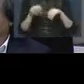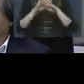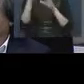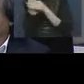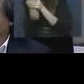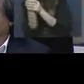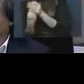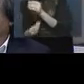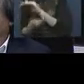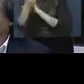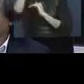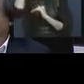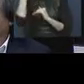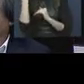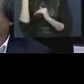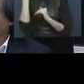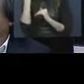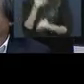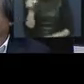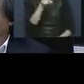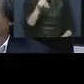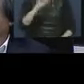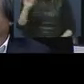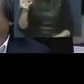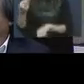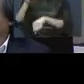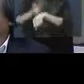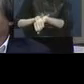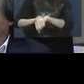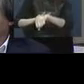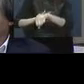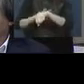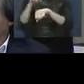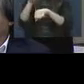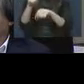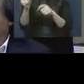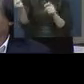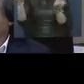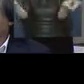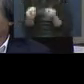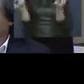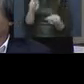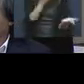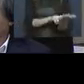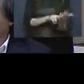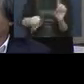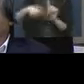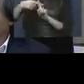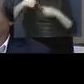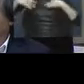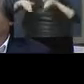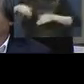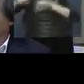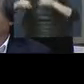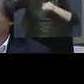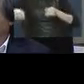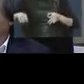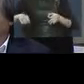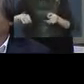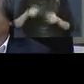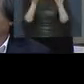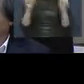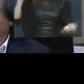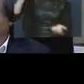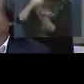existencia de los servicios puestos internos como juez y parte. En esa época todo el mundo reclamaba porque cada